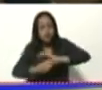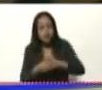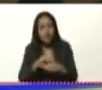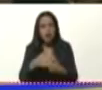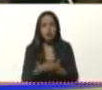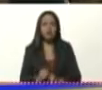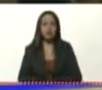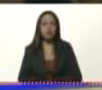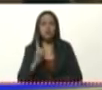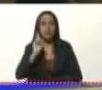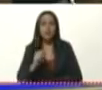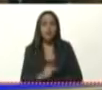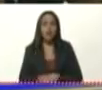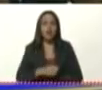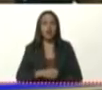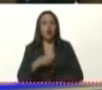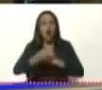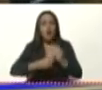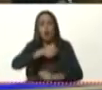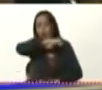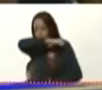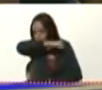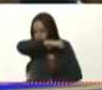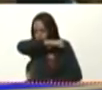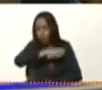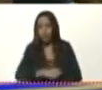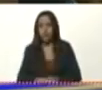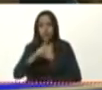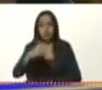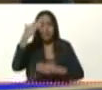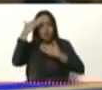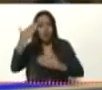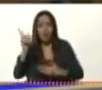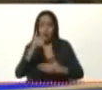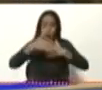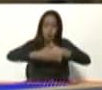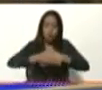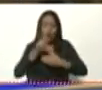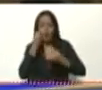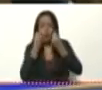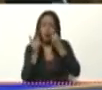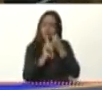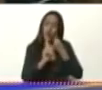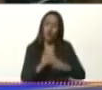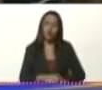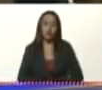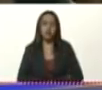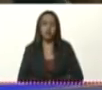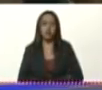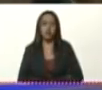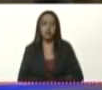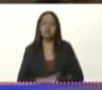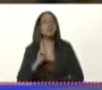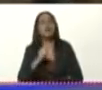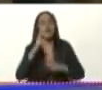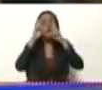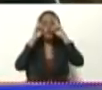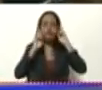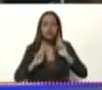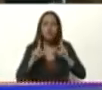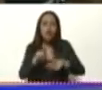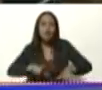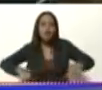las técnicas para toser, las técnicas para saludar y evitar el contacto físico y la propagación, la higiene de los espacios